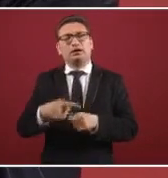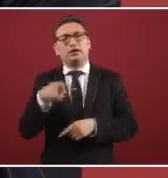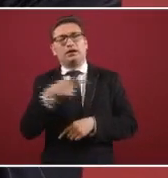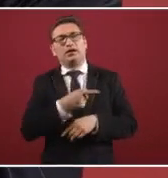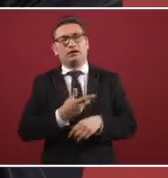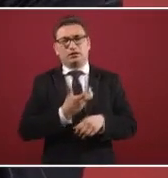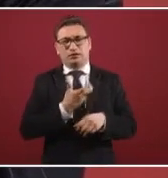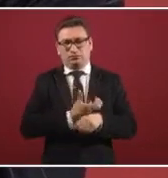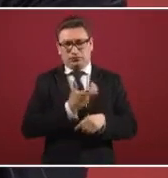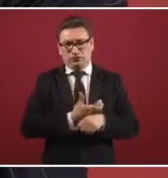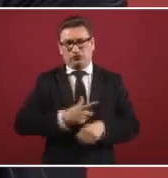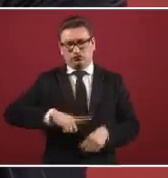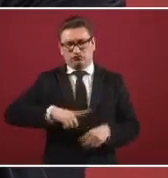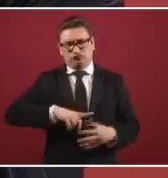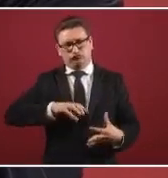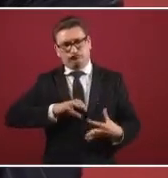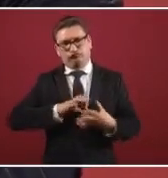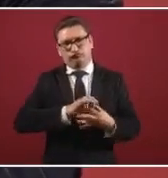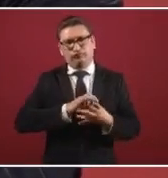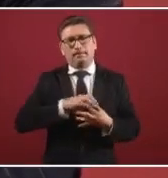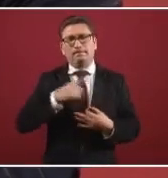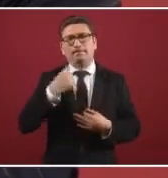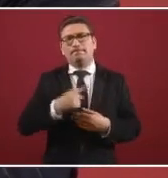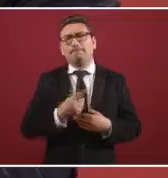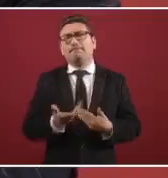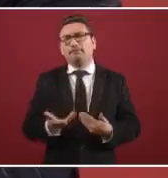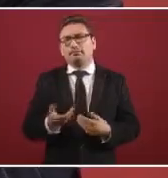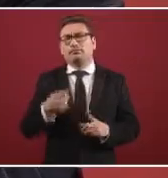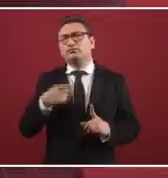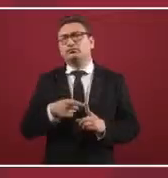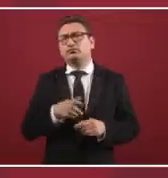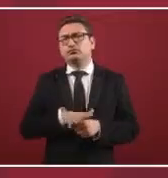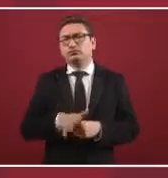estadounidense, para que